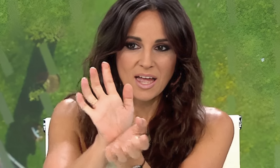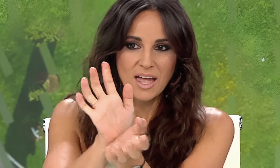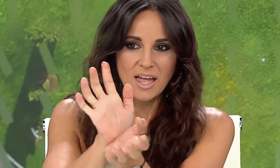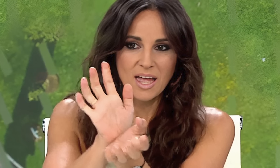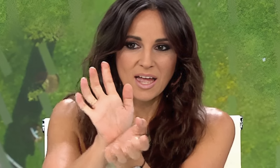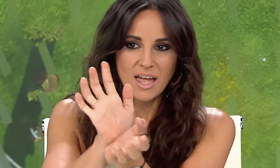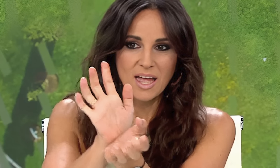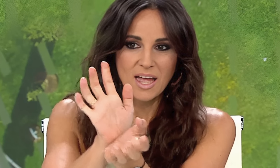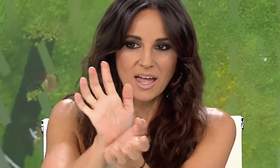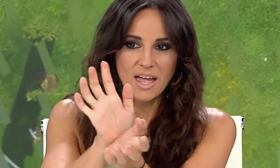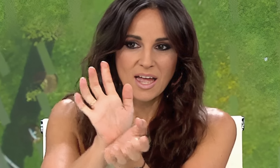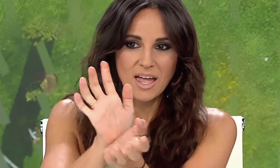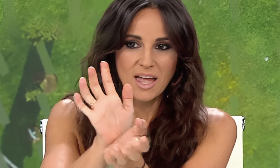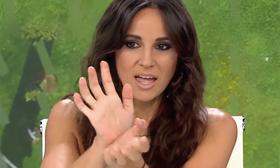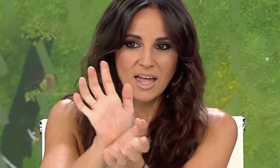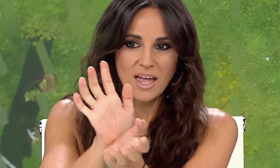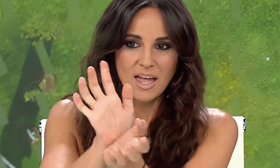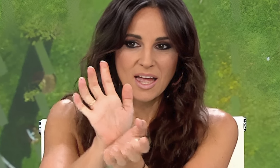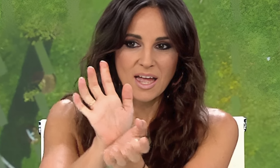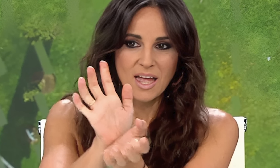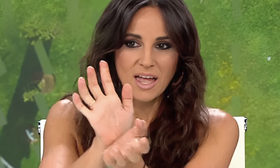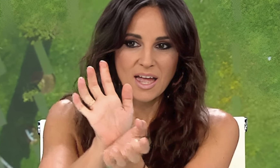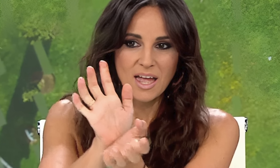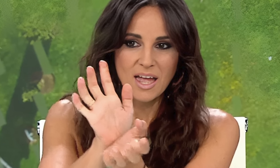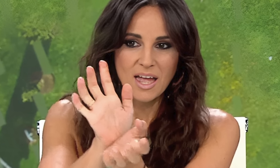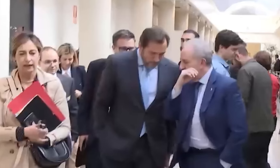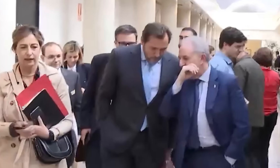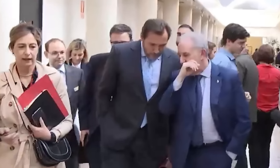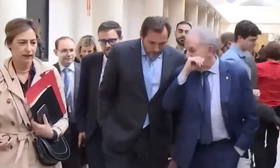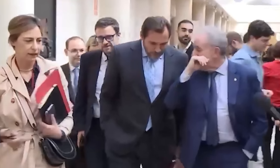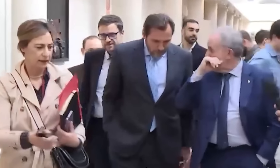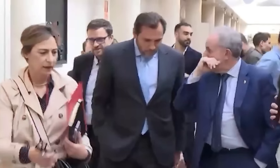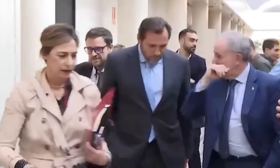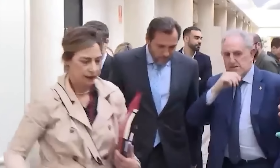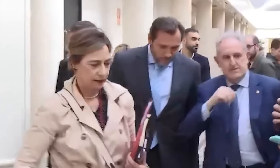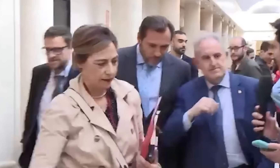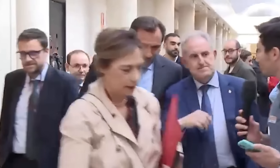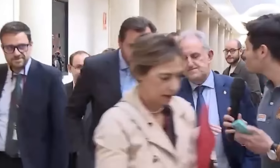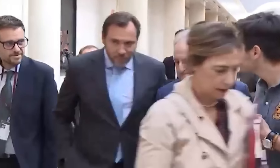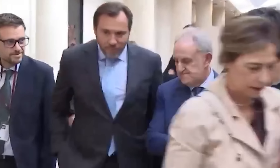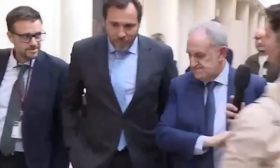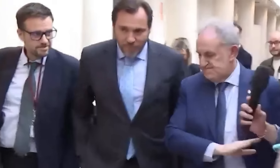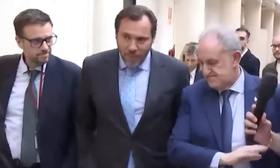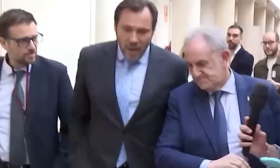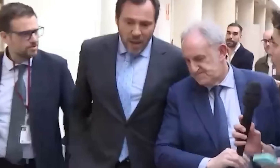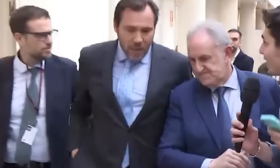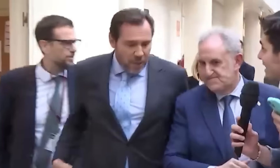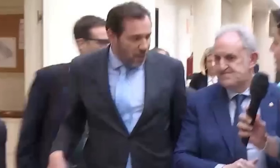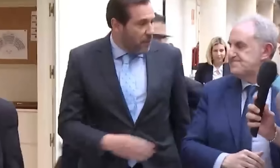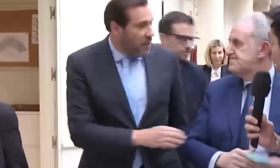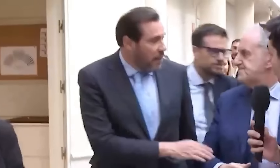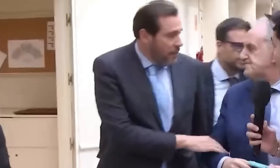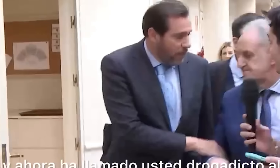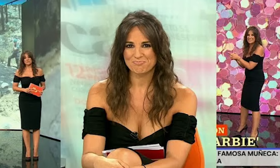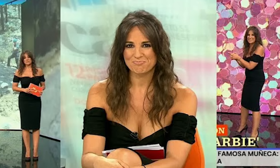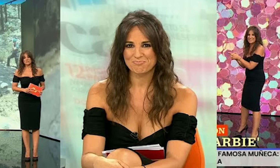ocasiona evidentemente problemas. Las infraestructuras ferroviarias en España tienen, en algunos casos, un problema de falta de dimensionamiento. En el